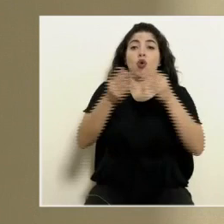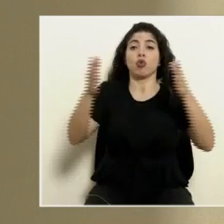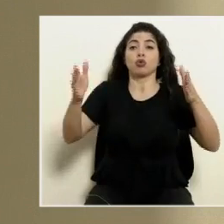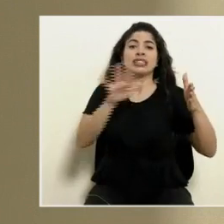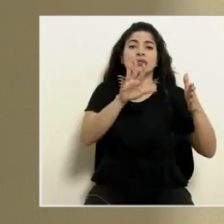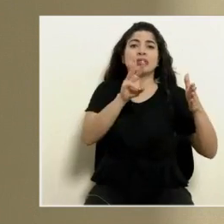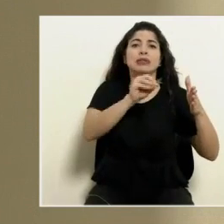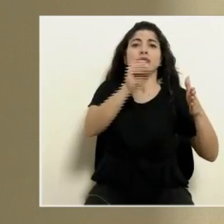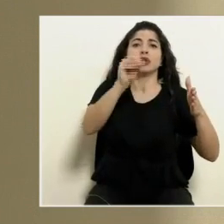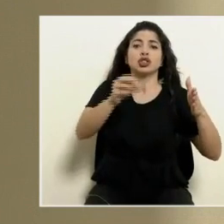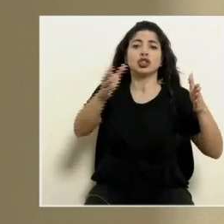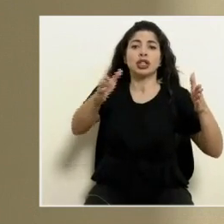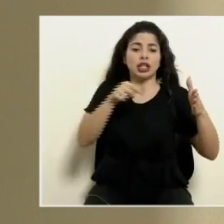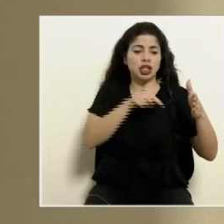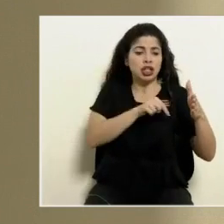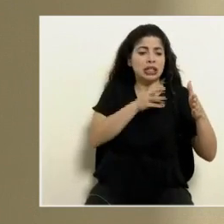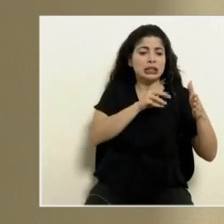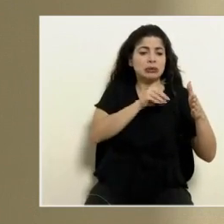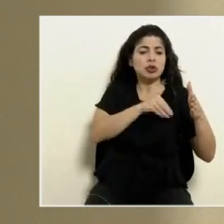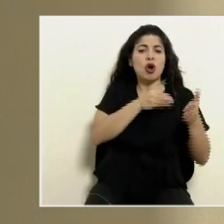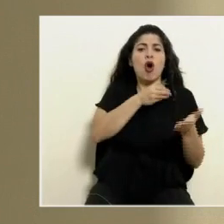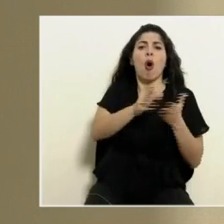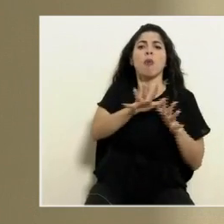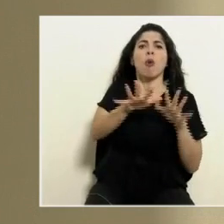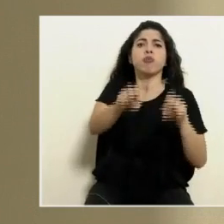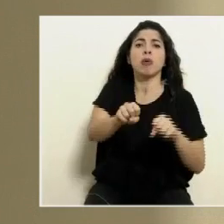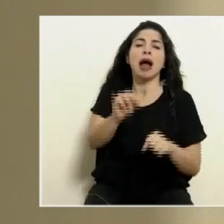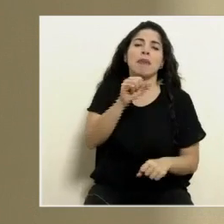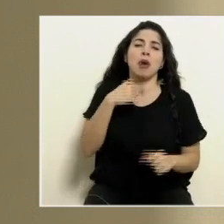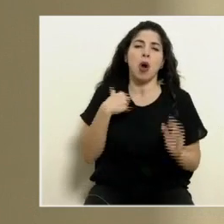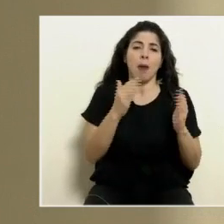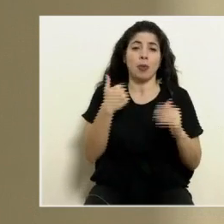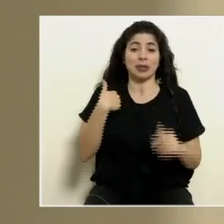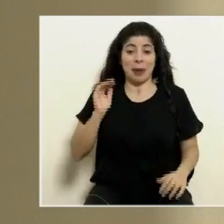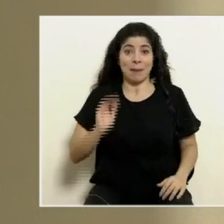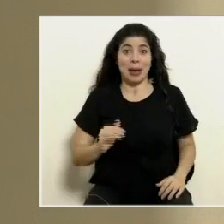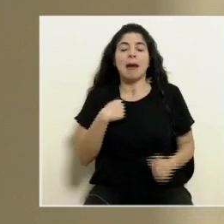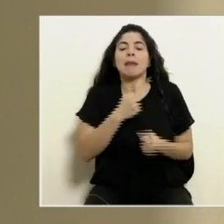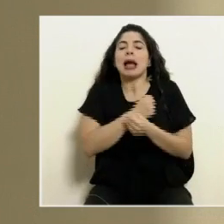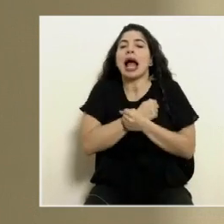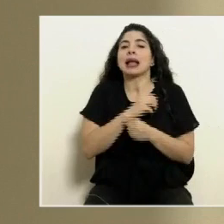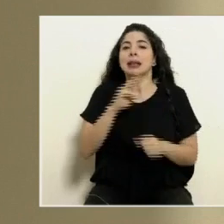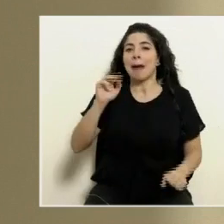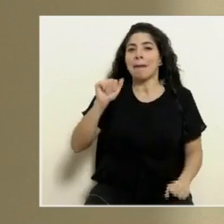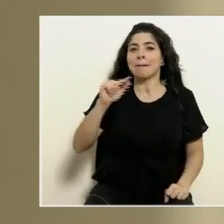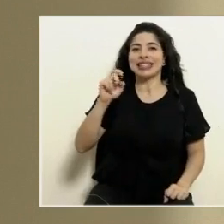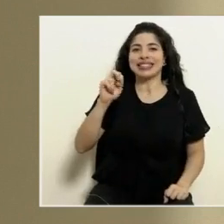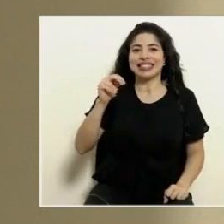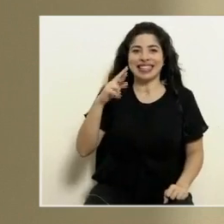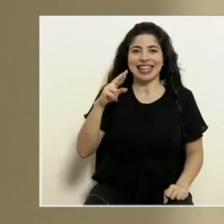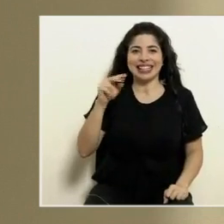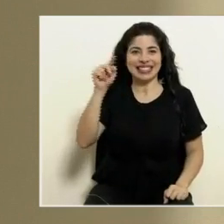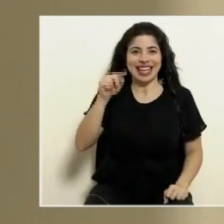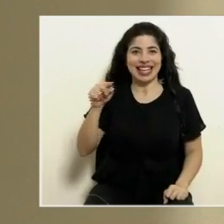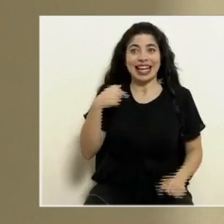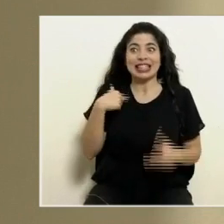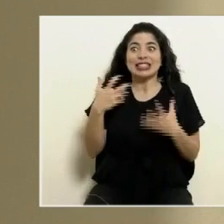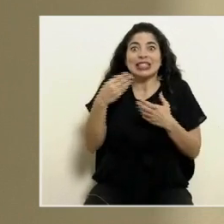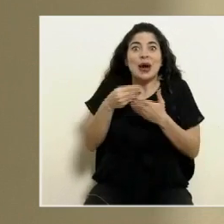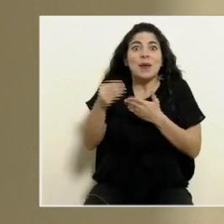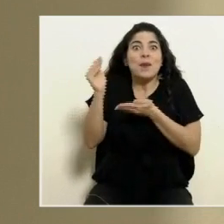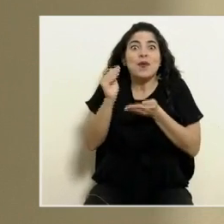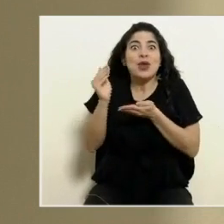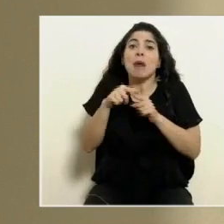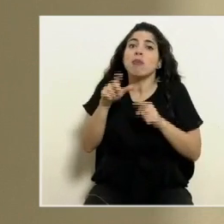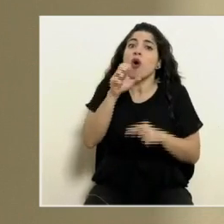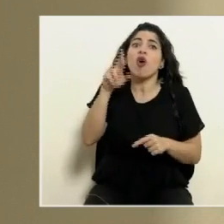Eso es como, yo me acuerdo cuando eventualmente ya estaba chiquitito, a mí me encantaba Mazinger Z y yo quería tener un muñequito de Mazinger Z. Resulta que a Costa